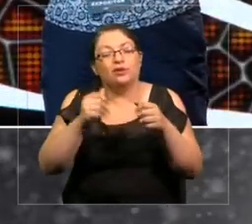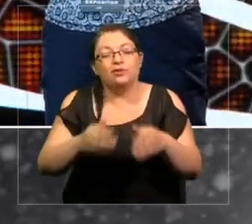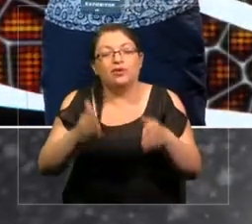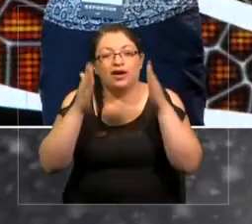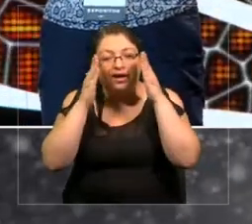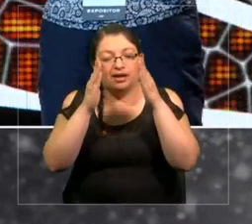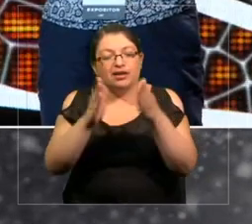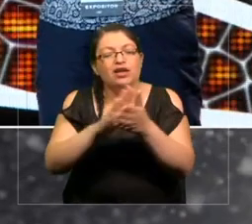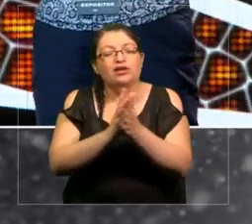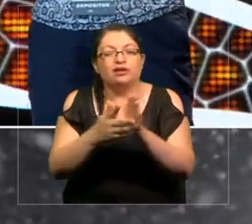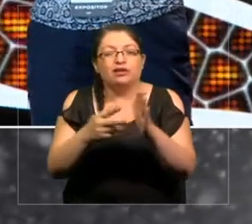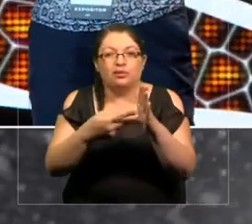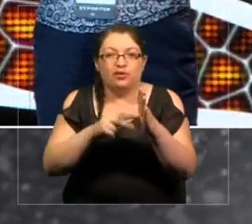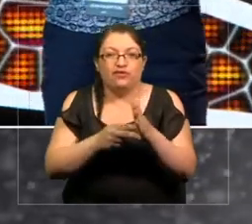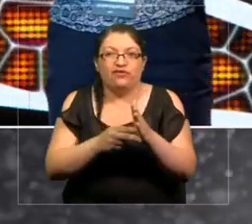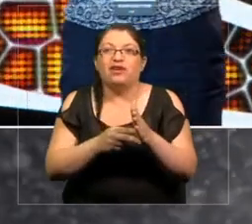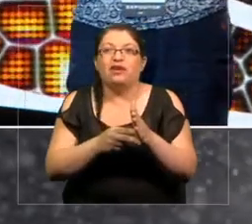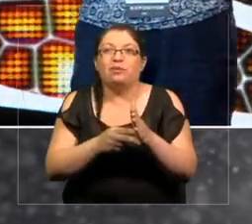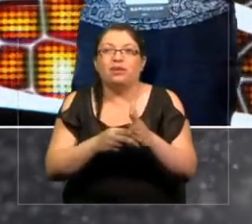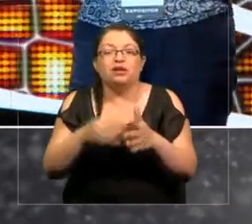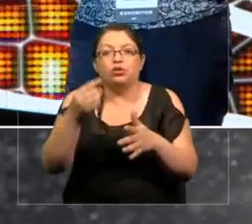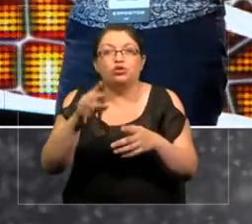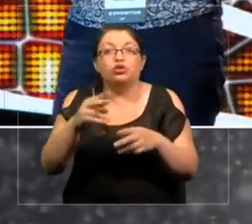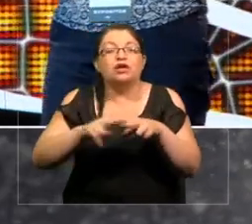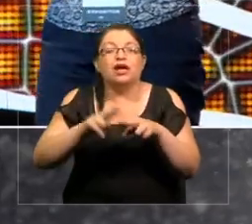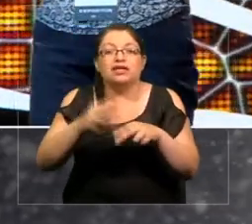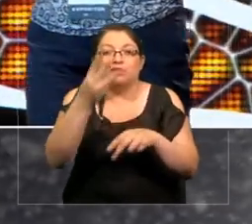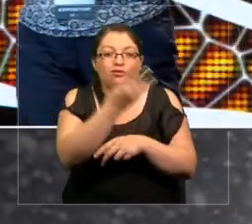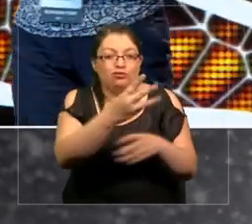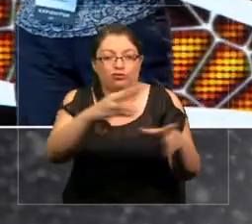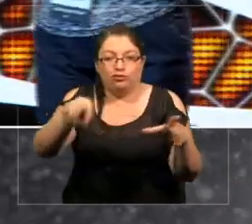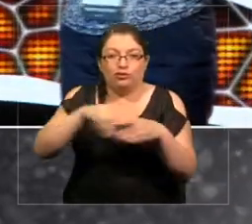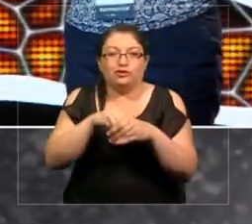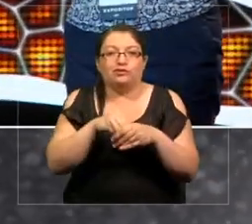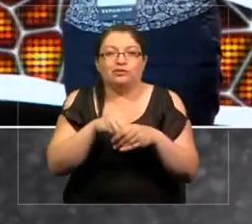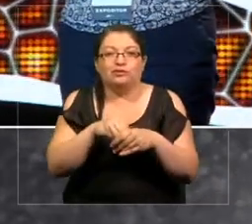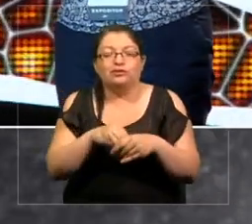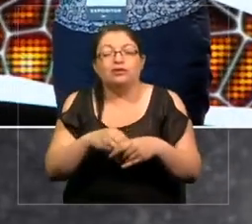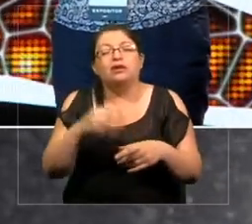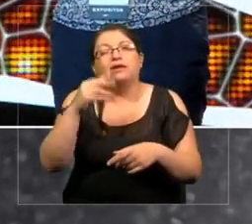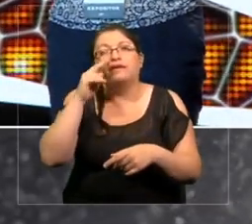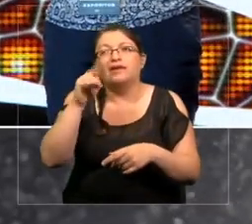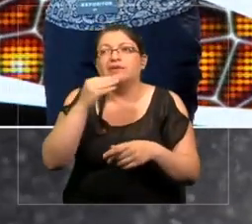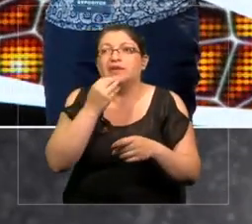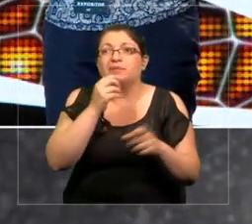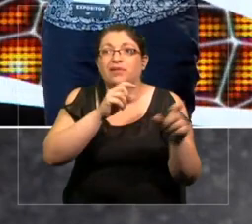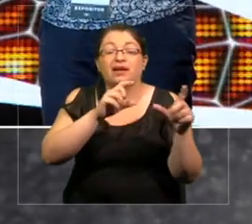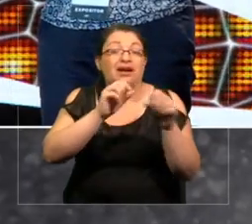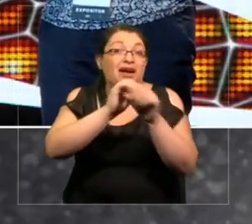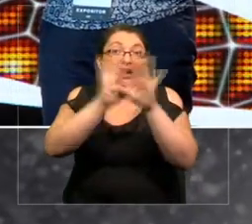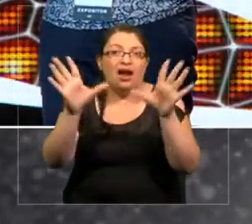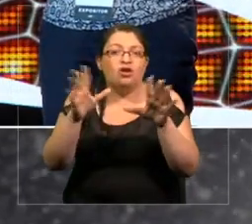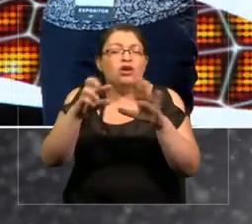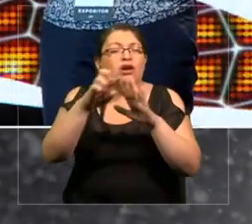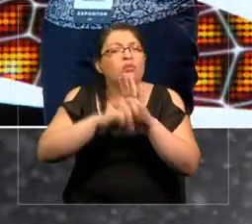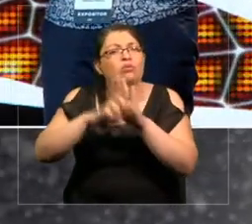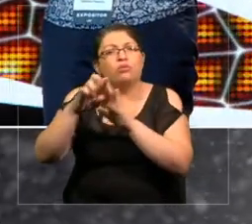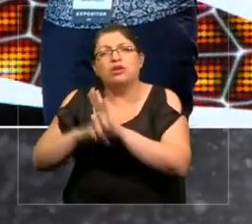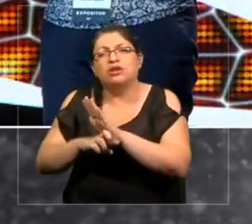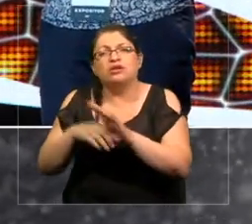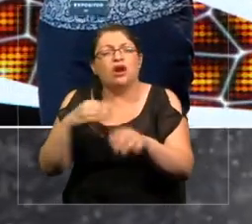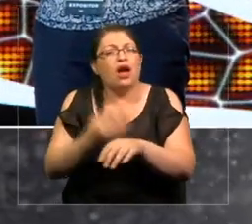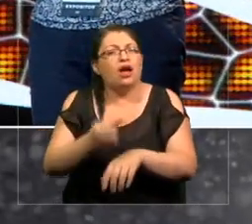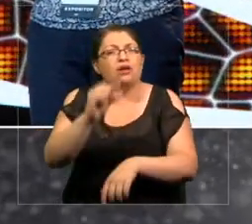problemáticas incluyendo a estos a estas dimensiones vemos que claramente tenemos muy pocos proyectos muy